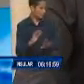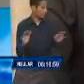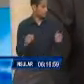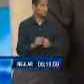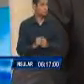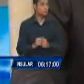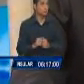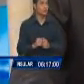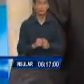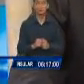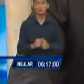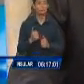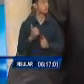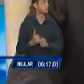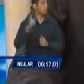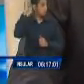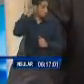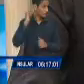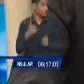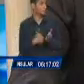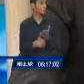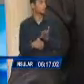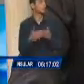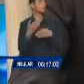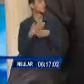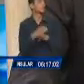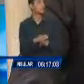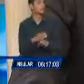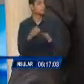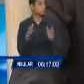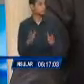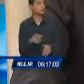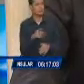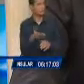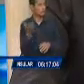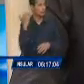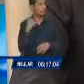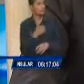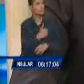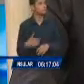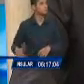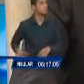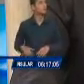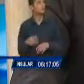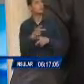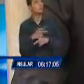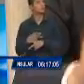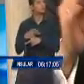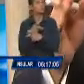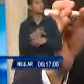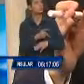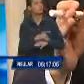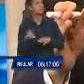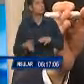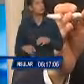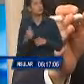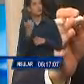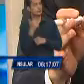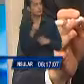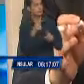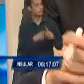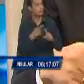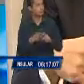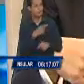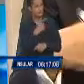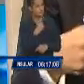lo tuve a Fernando Cordero, que ministro de Defensa actualmente, pero fue presidente del Consejo Directivo del Instituto Ecuatoriano de Seguridad Social por 10 meses, y decía,